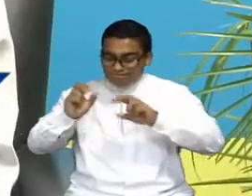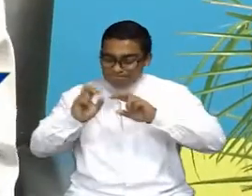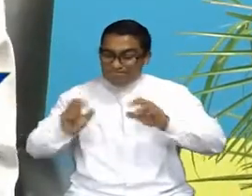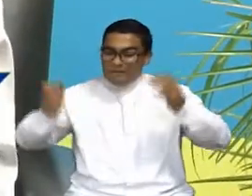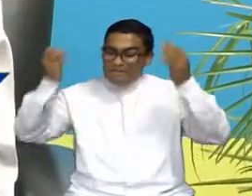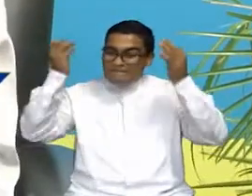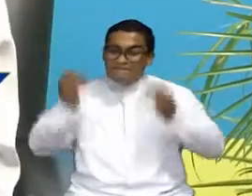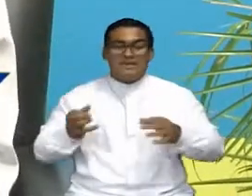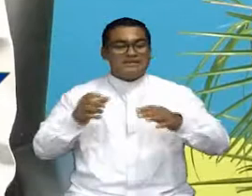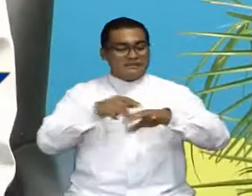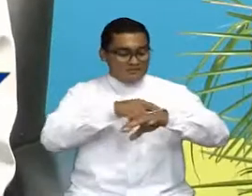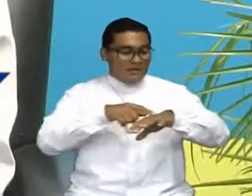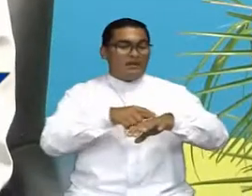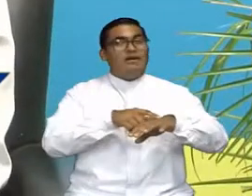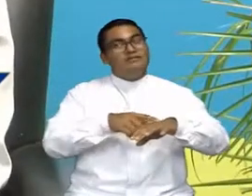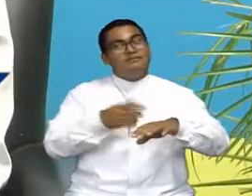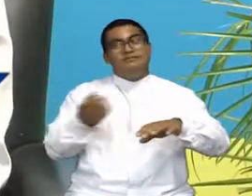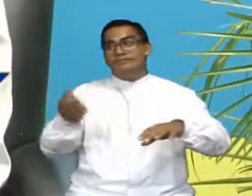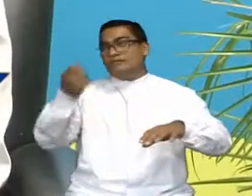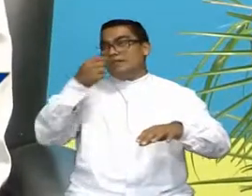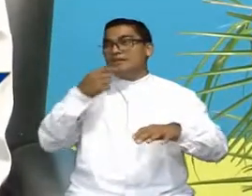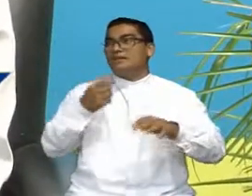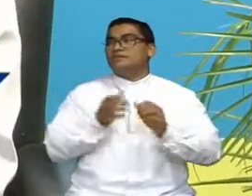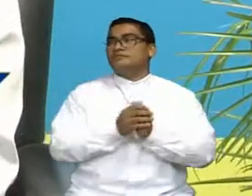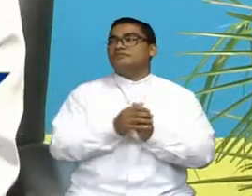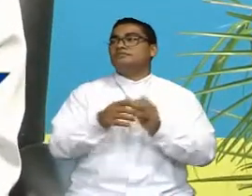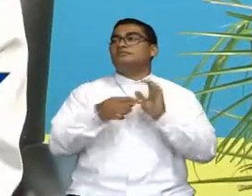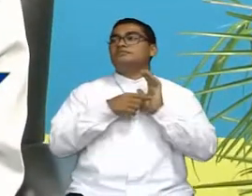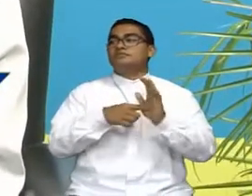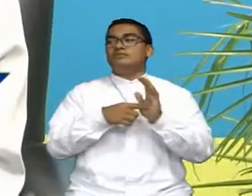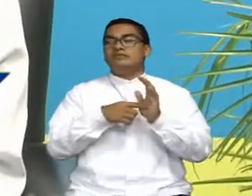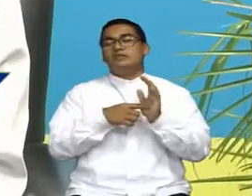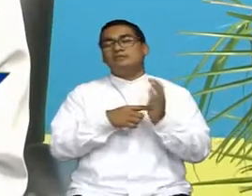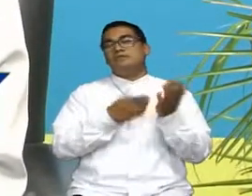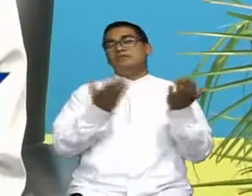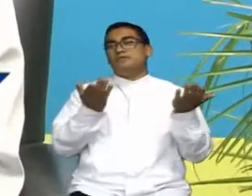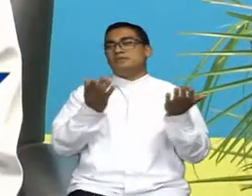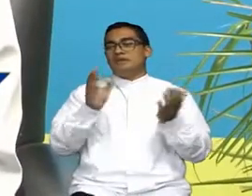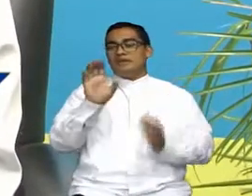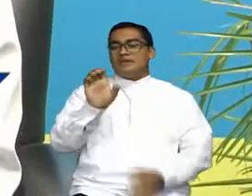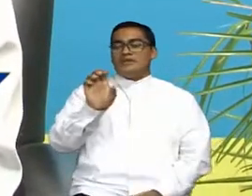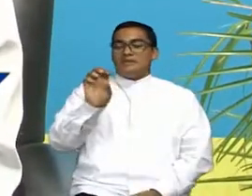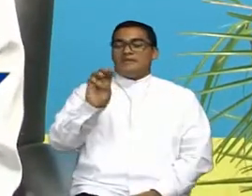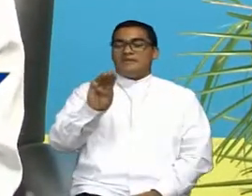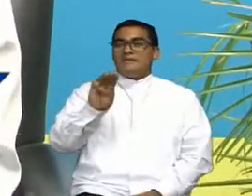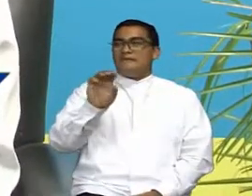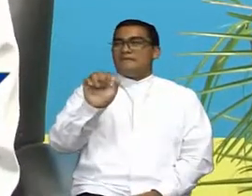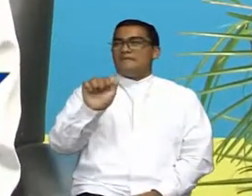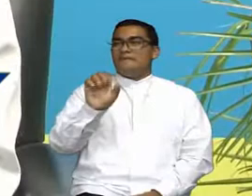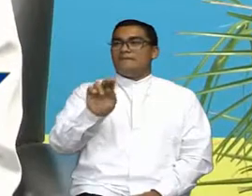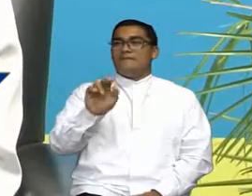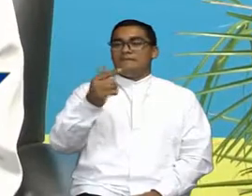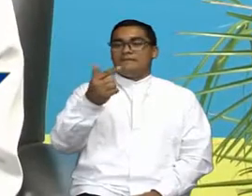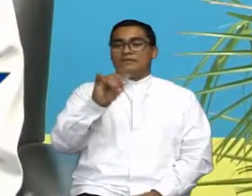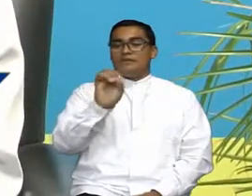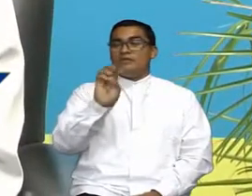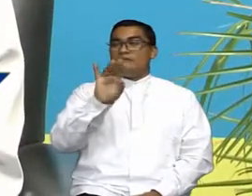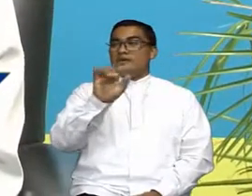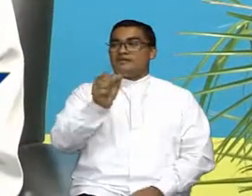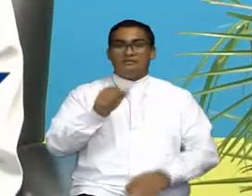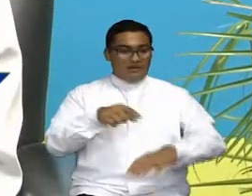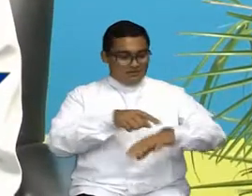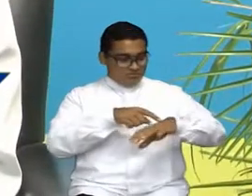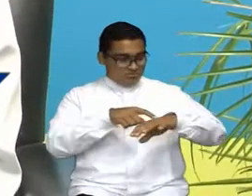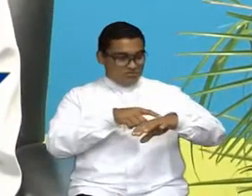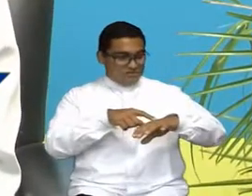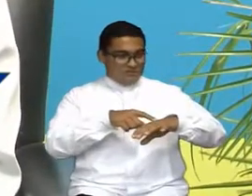la lesión, de la aparición de la lesión. Puede ser hereditario también. Hay los hemangiomas. Los hemangiomas son hereditarios, sí, pueden